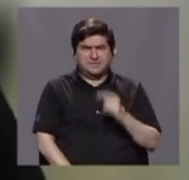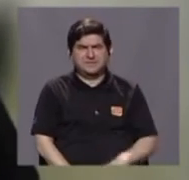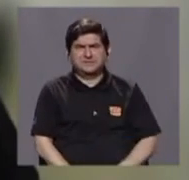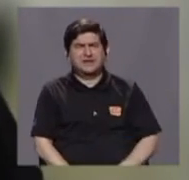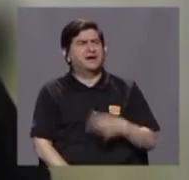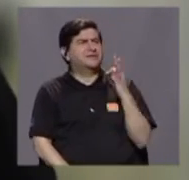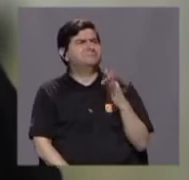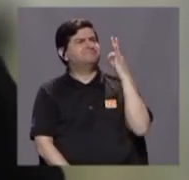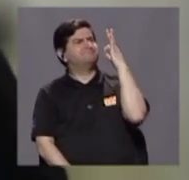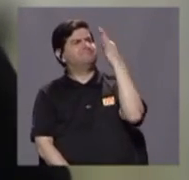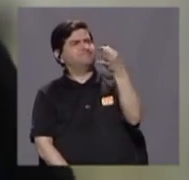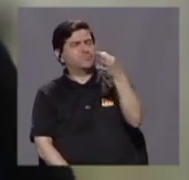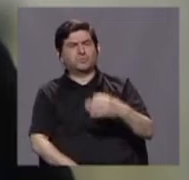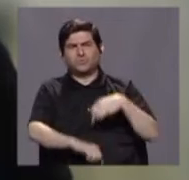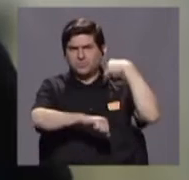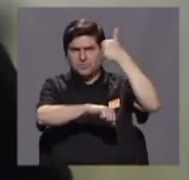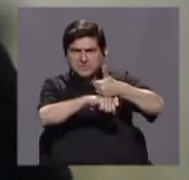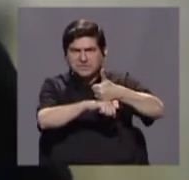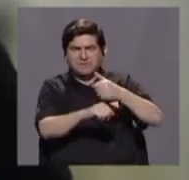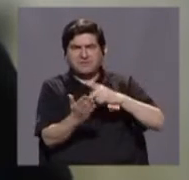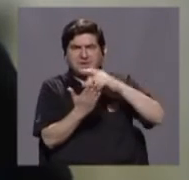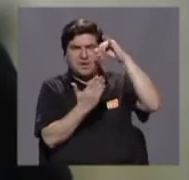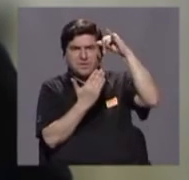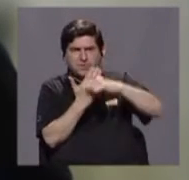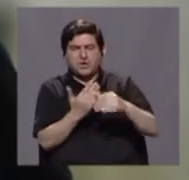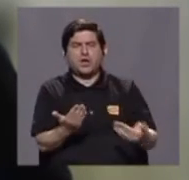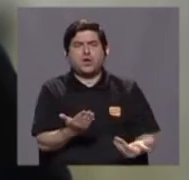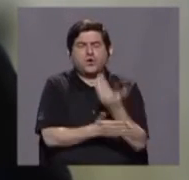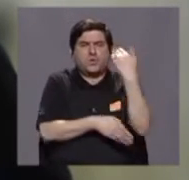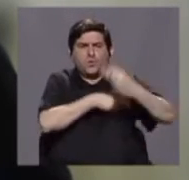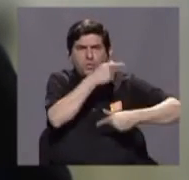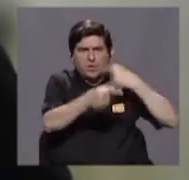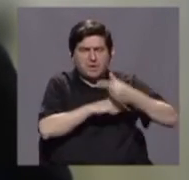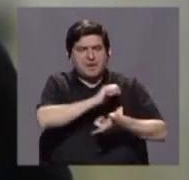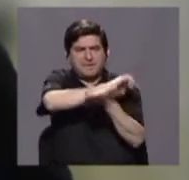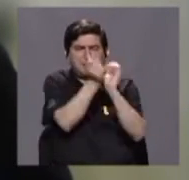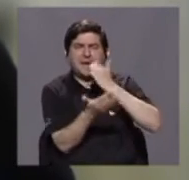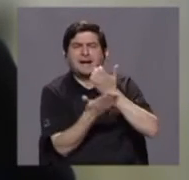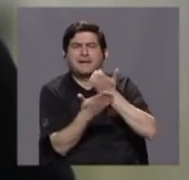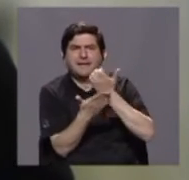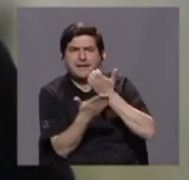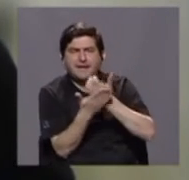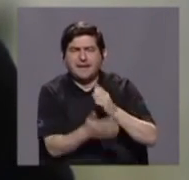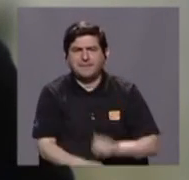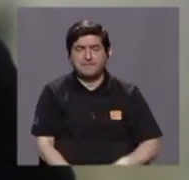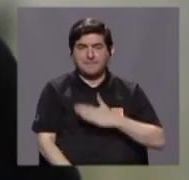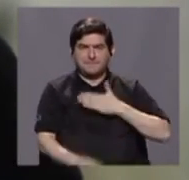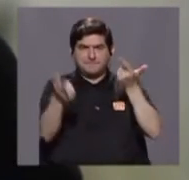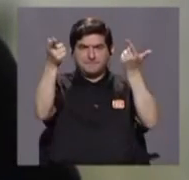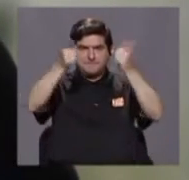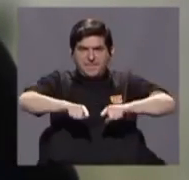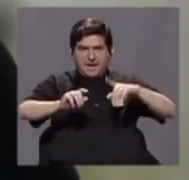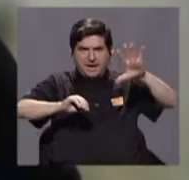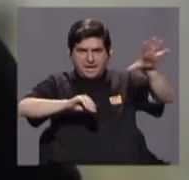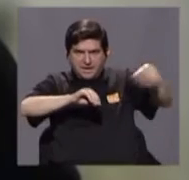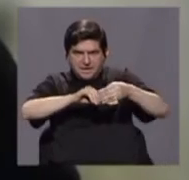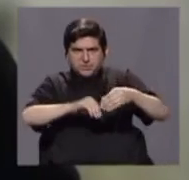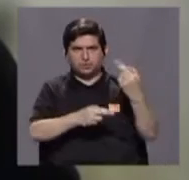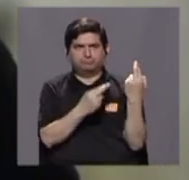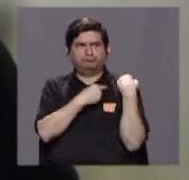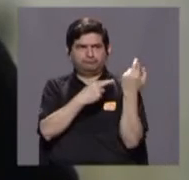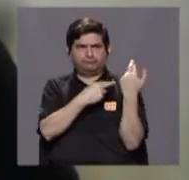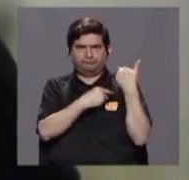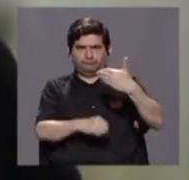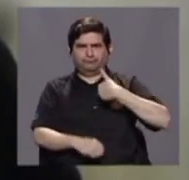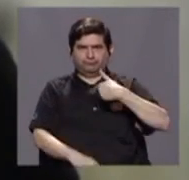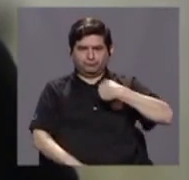el futuro muy marcado por los proyectos de Next Generation para la transformación económica, y en mi caso añadiendo la responsabilidad